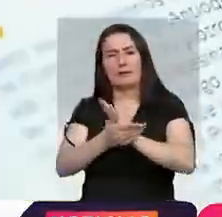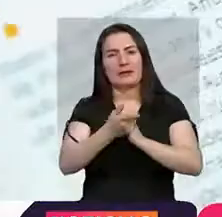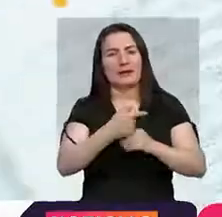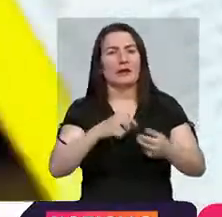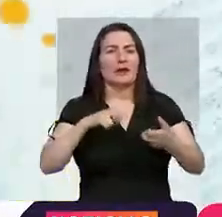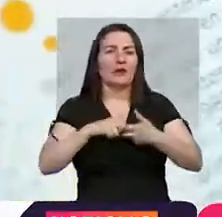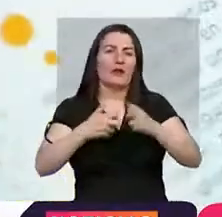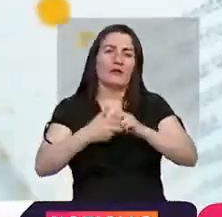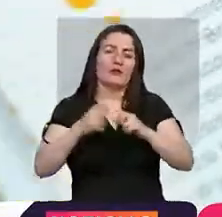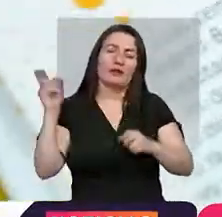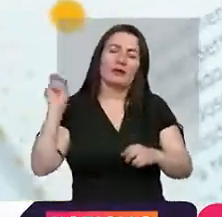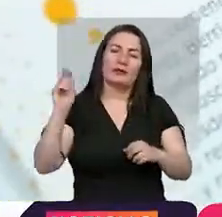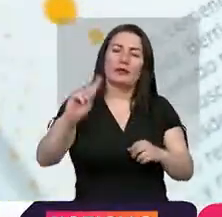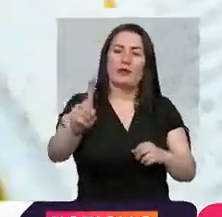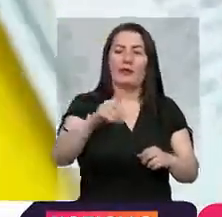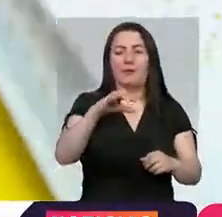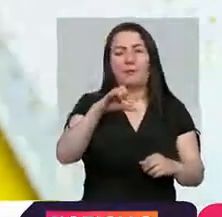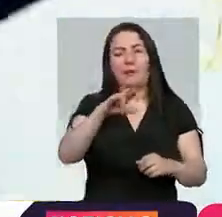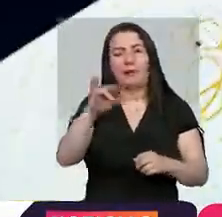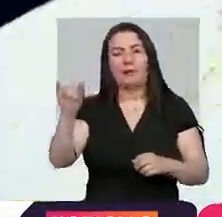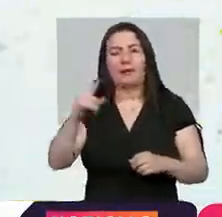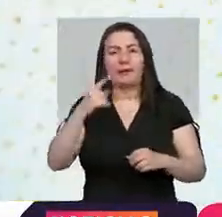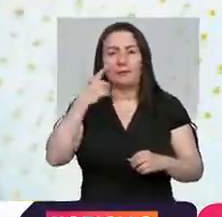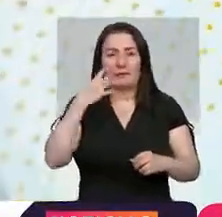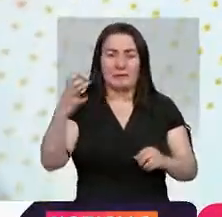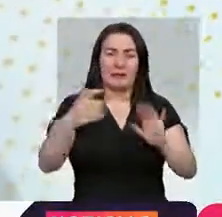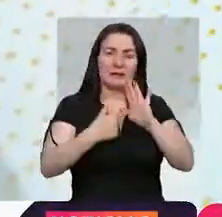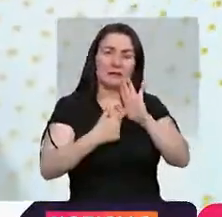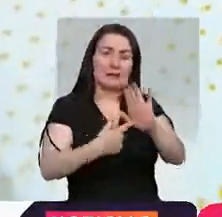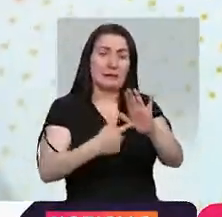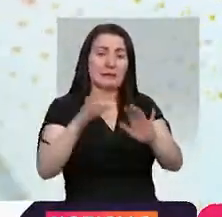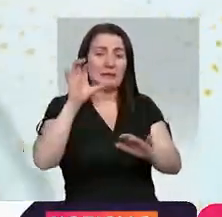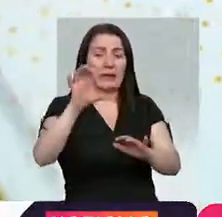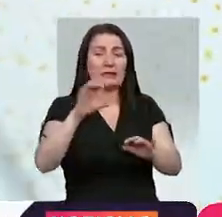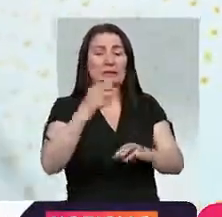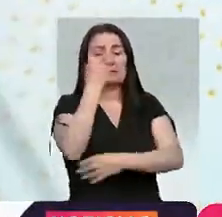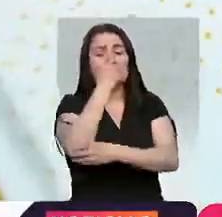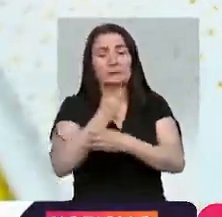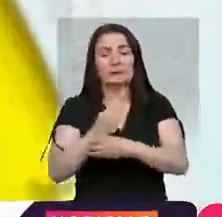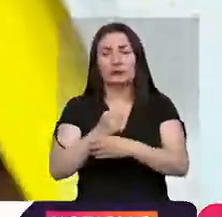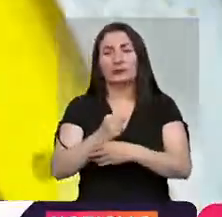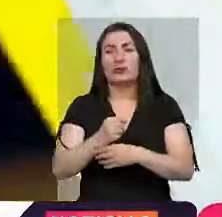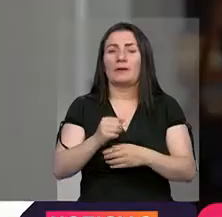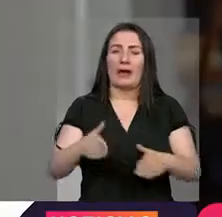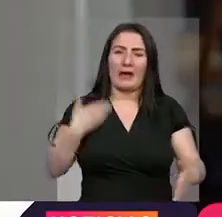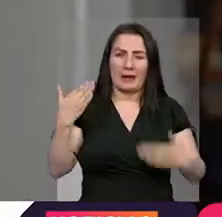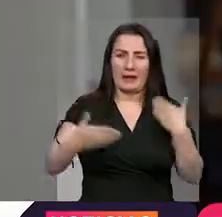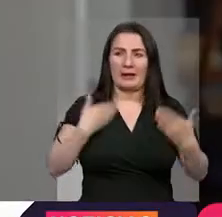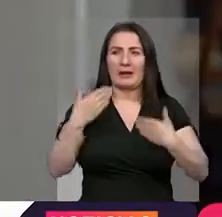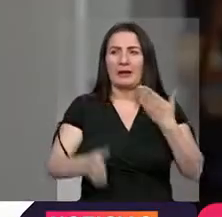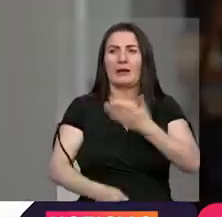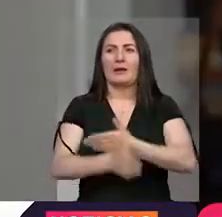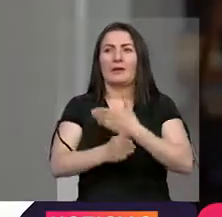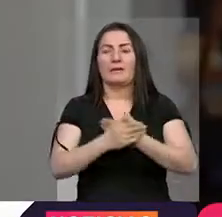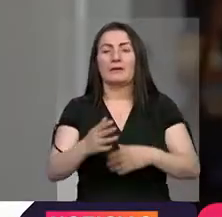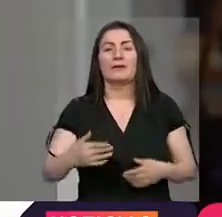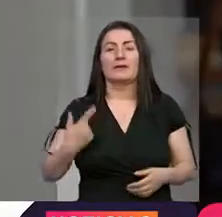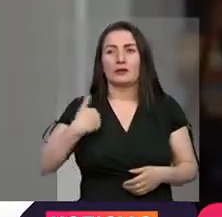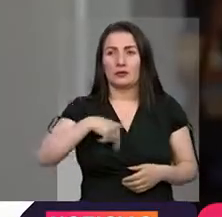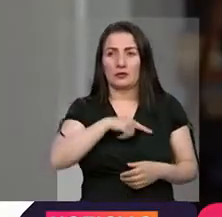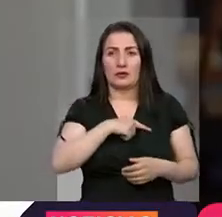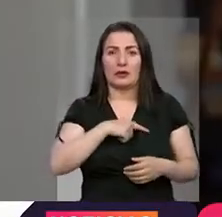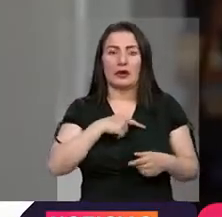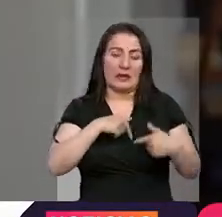más de medio siglo. Pirri resalta un país en el que, a pesar de las desgracias, nunca pierde la alegría. Vivimos en el país del Sagrado